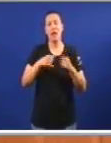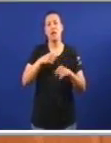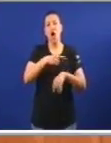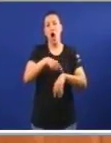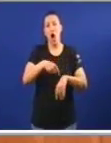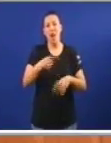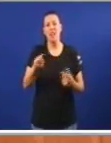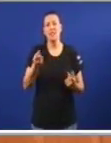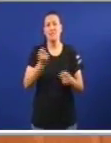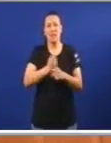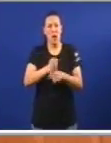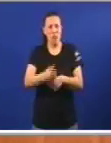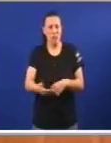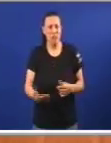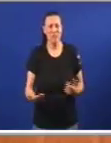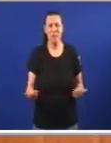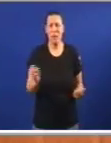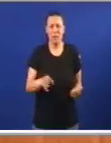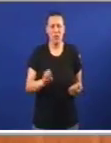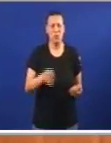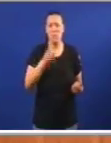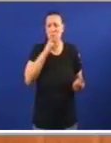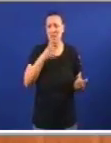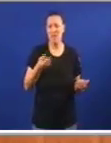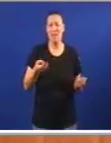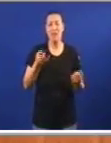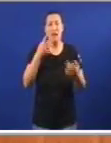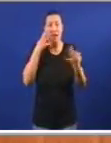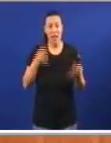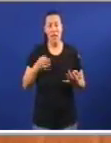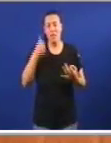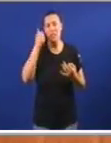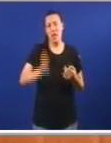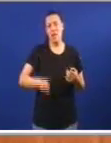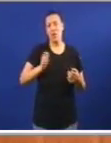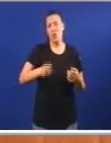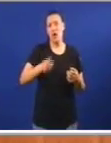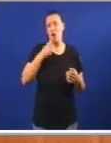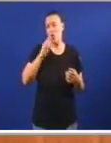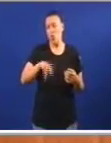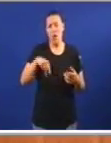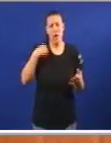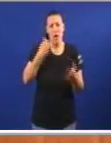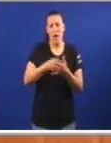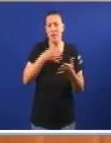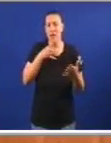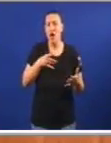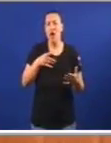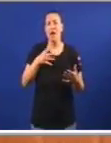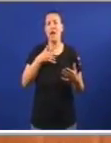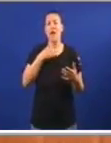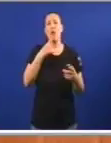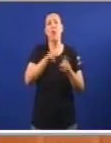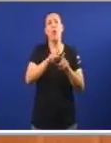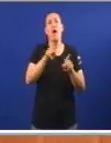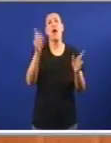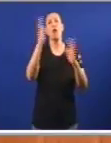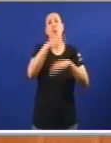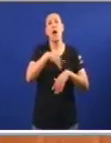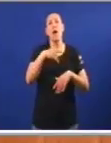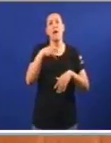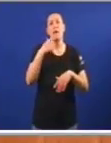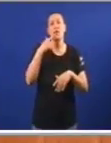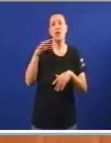emprego lixo, e é probablemente máis habitual que non foi nunca. É dicir, non hai, o noso entender,